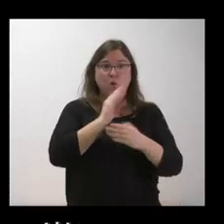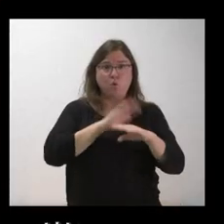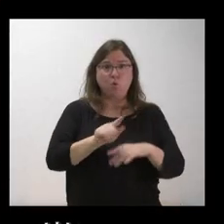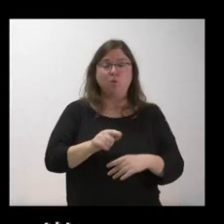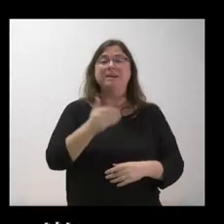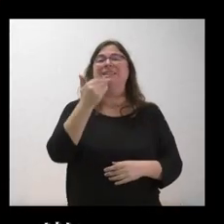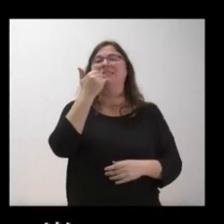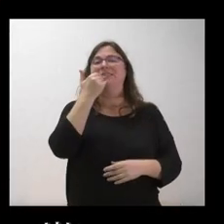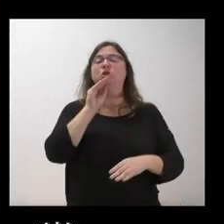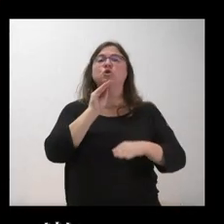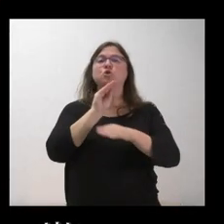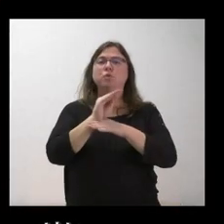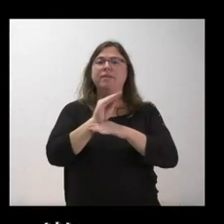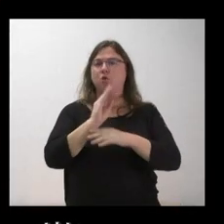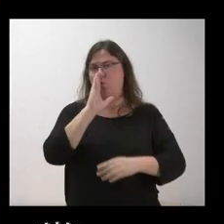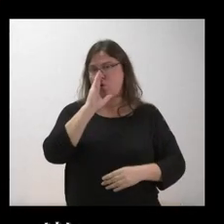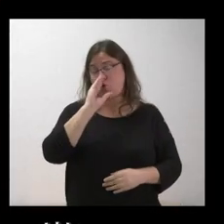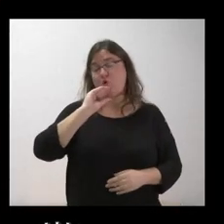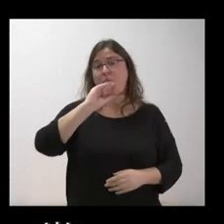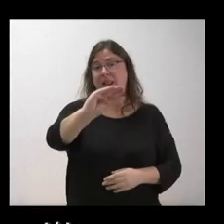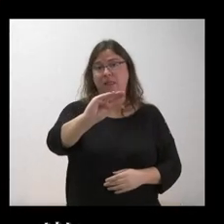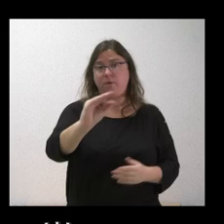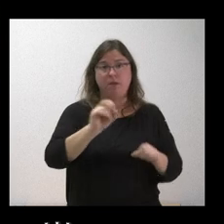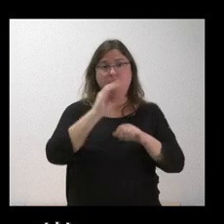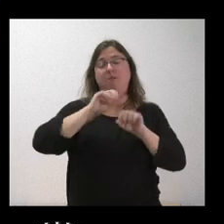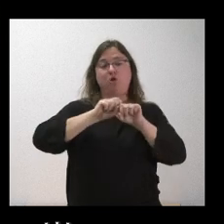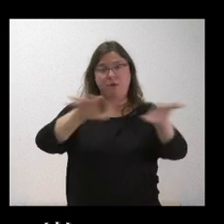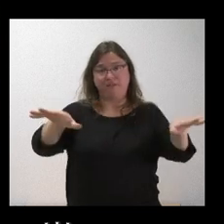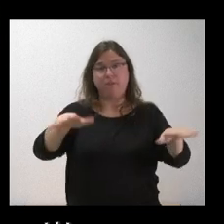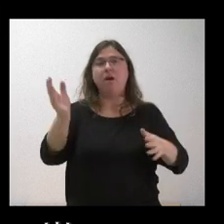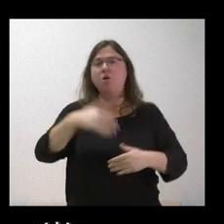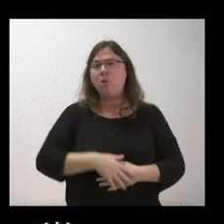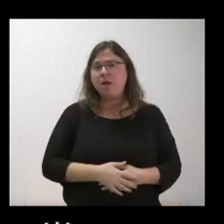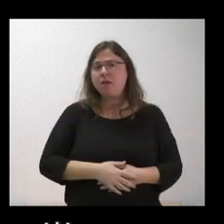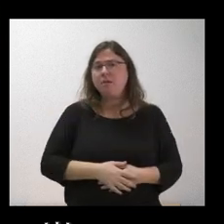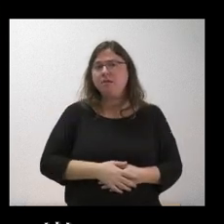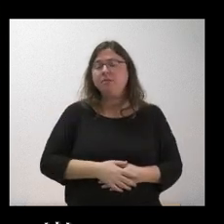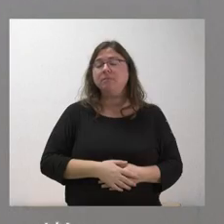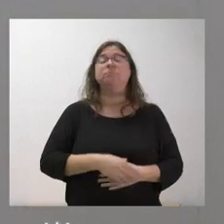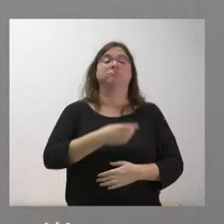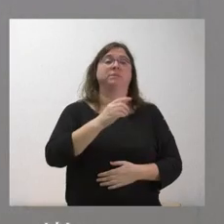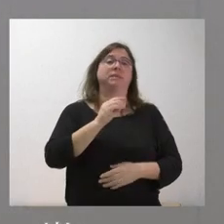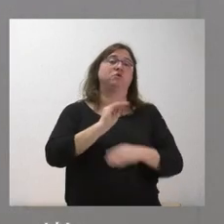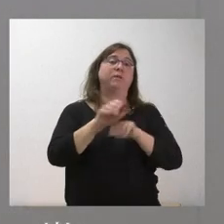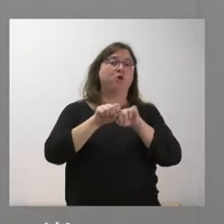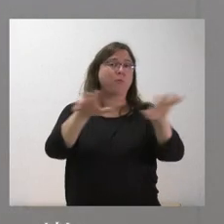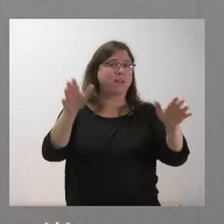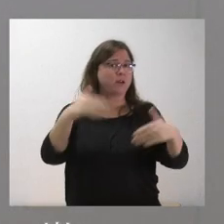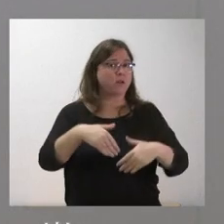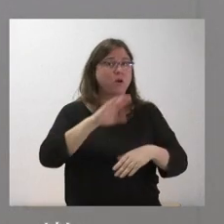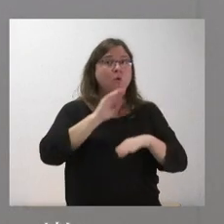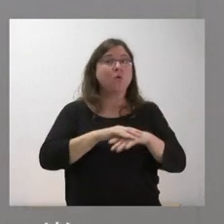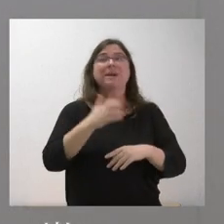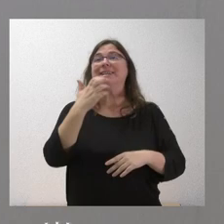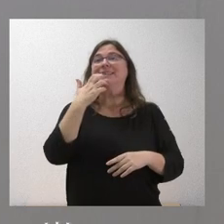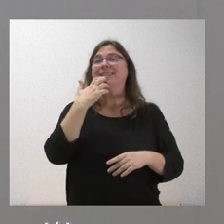subvención nominativa están incumpliendo la ley no yo creo que lo ha solicitado no lo hace con